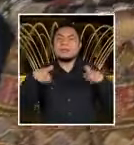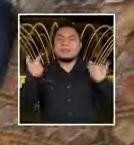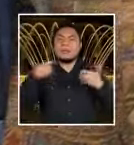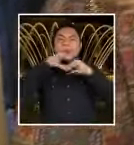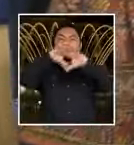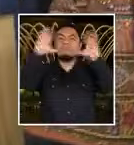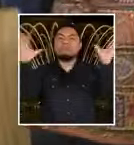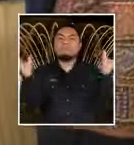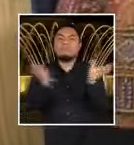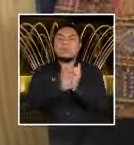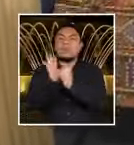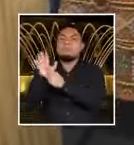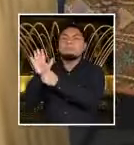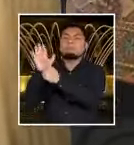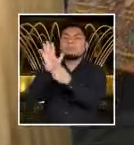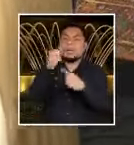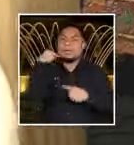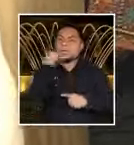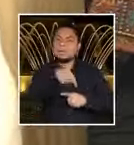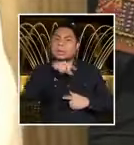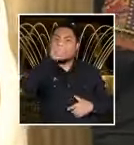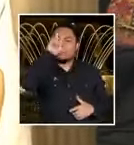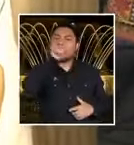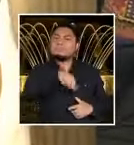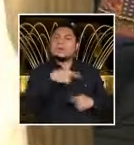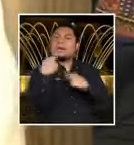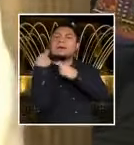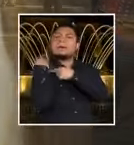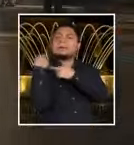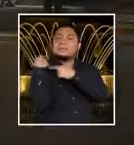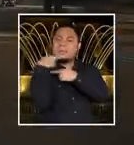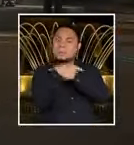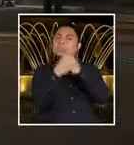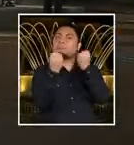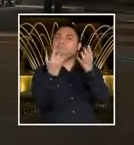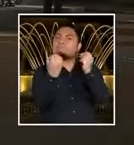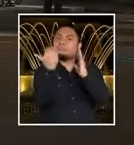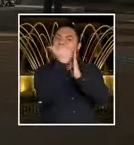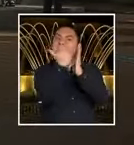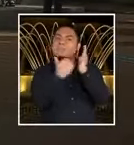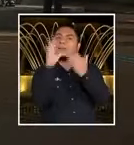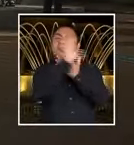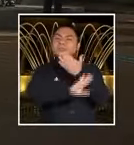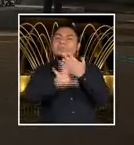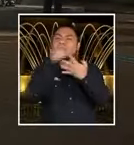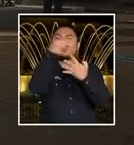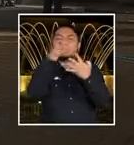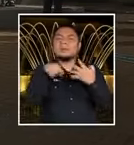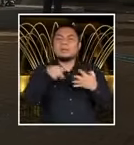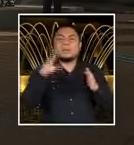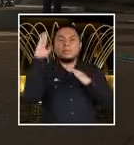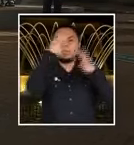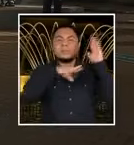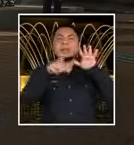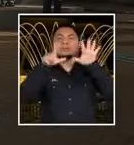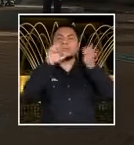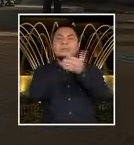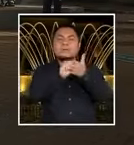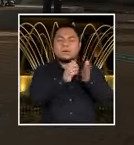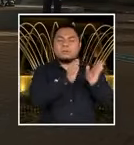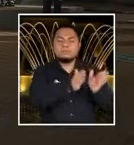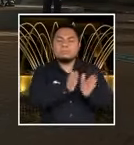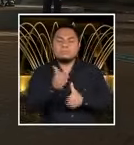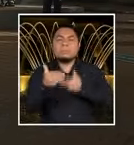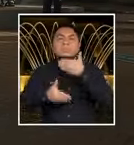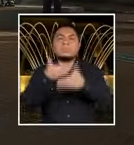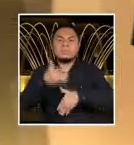mundo que este es un sector turístico responsable, que se ha preocupado en estos 7 meses no a bajar la guardia, sino